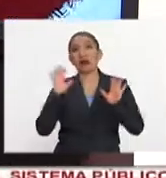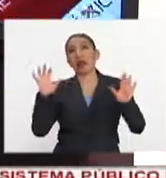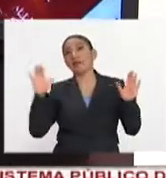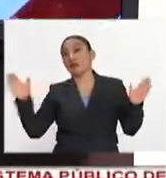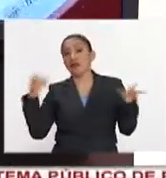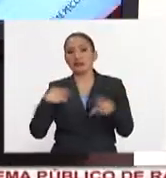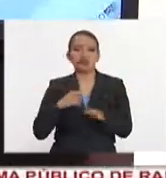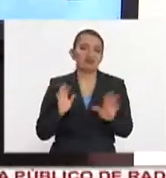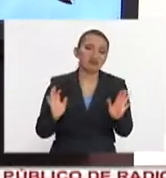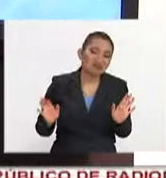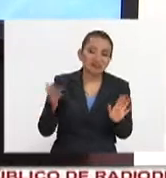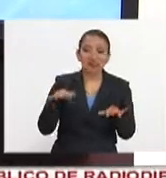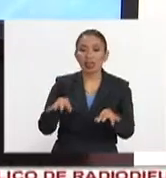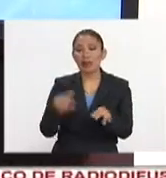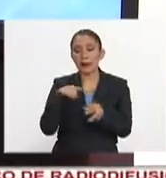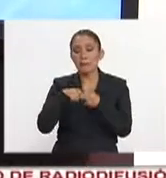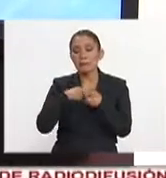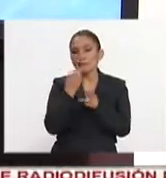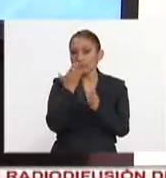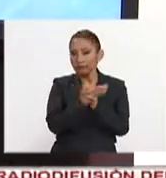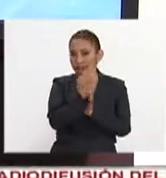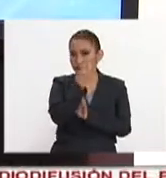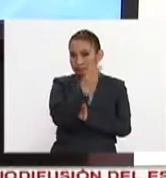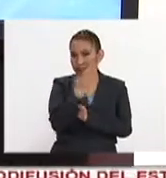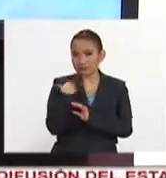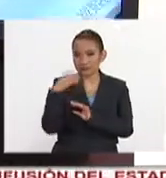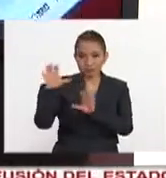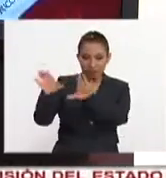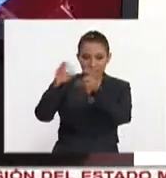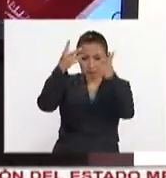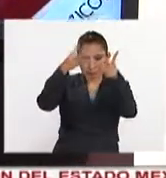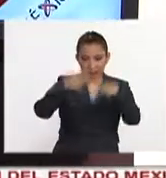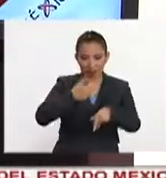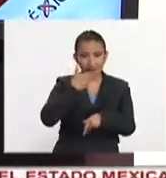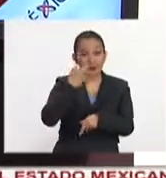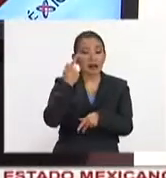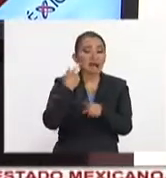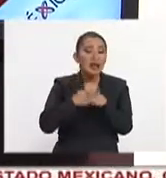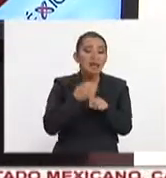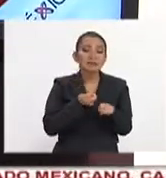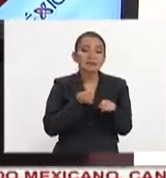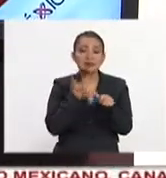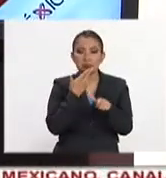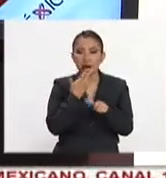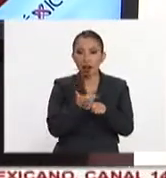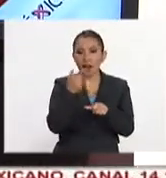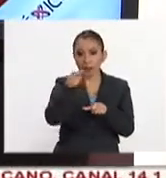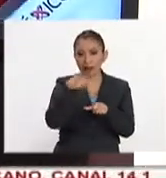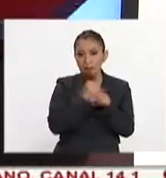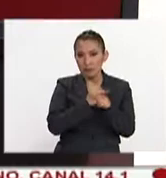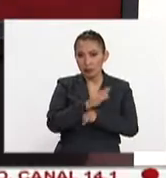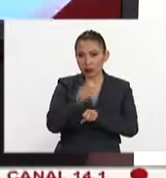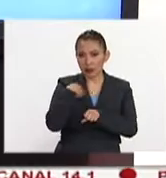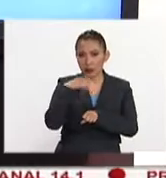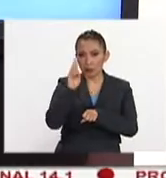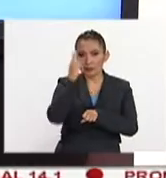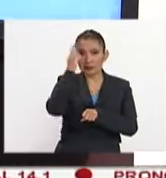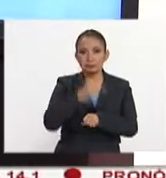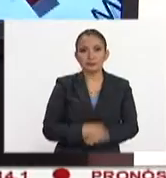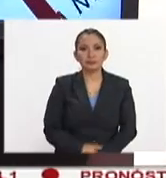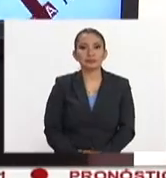como se puede esperar, porque apenas es la jornada 3. Los cuadros están bien, veremos quién sale mejor. Aquí tenemos la información de Pumas.